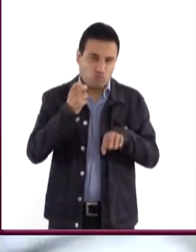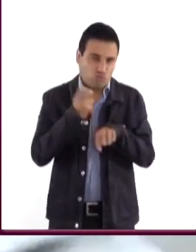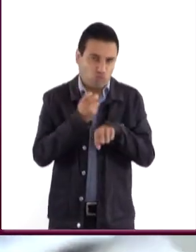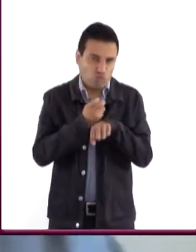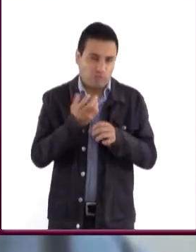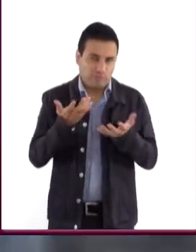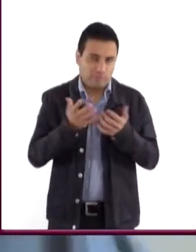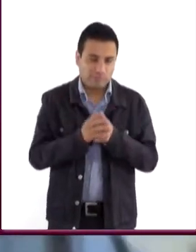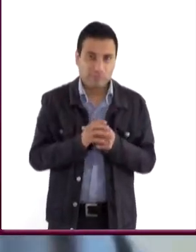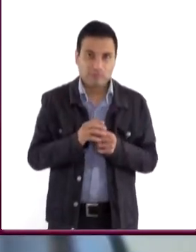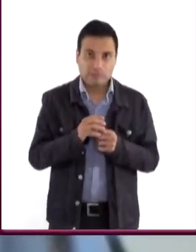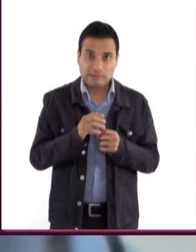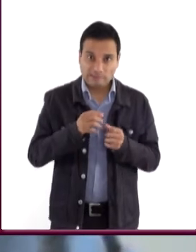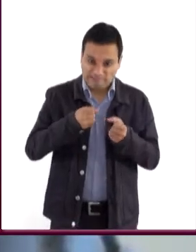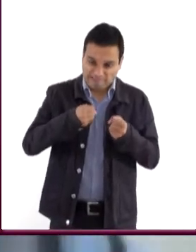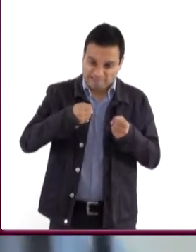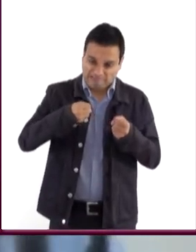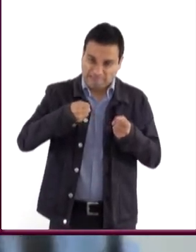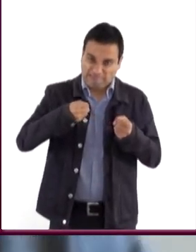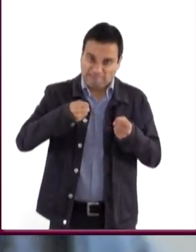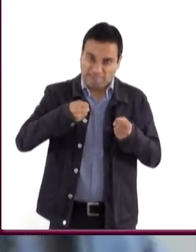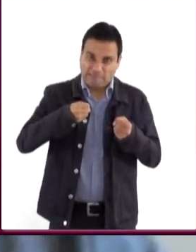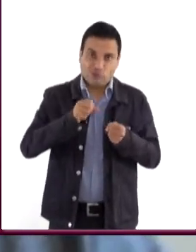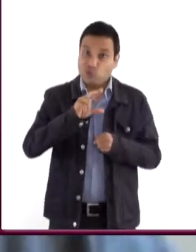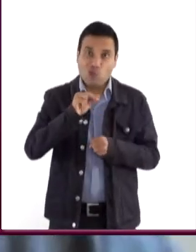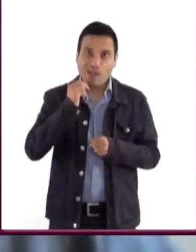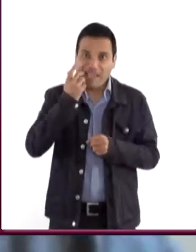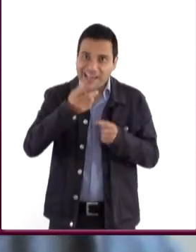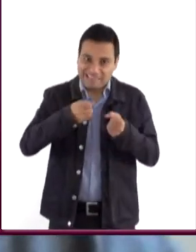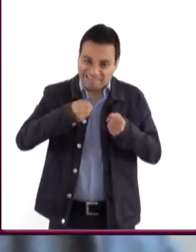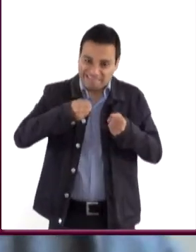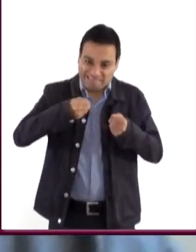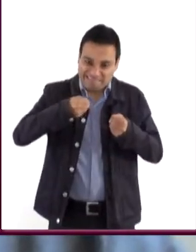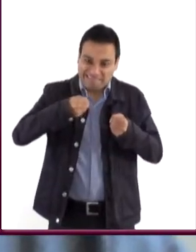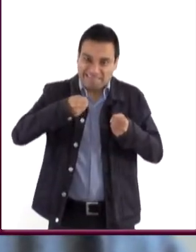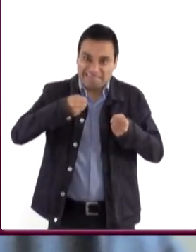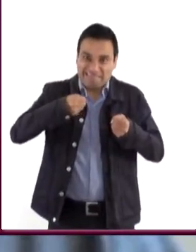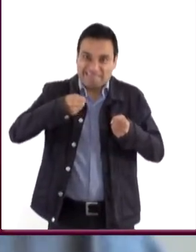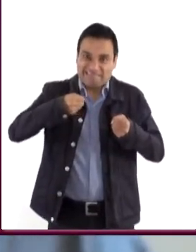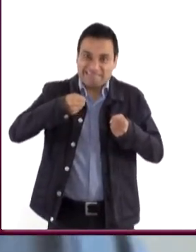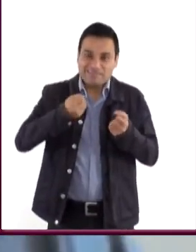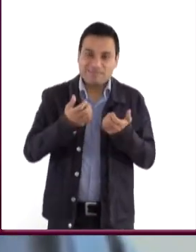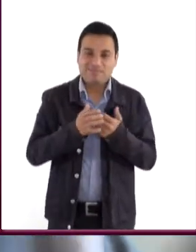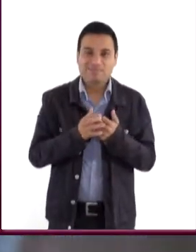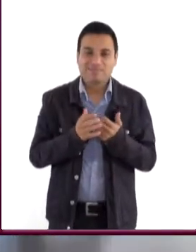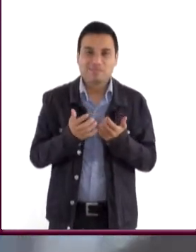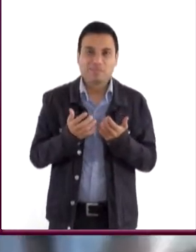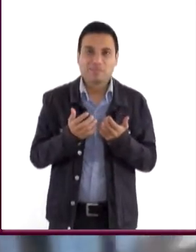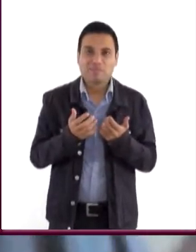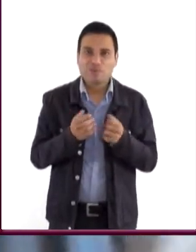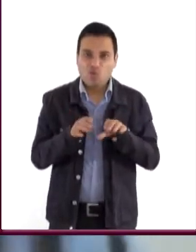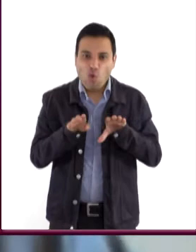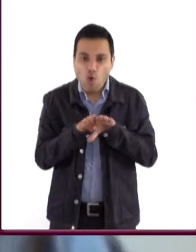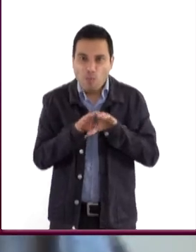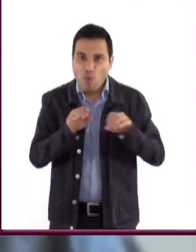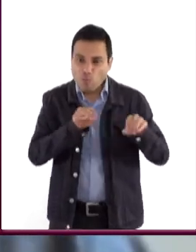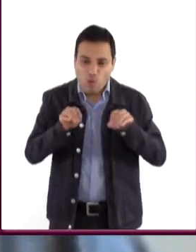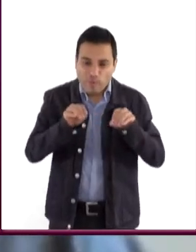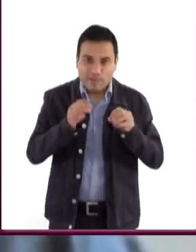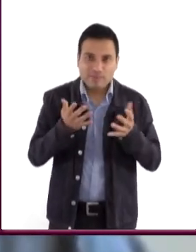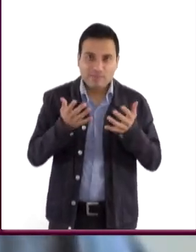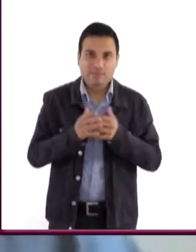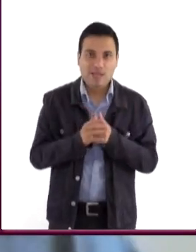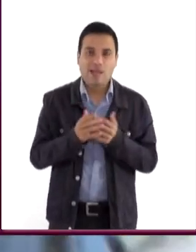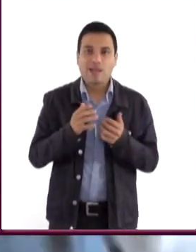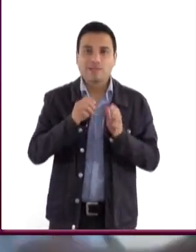entonces ofrece resistencia a ser estirado, ¿no? Y aquí lo que gobierna cómo se mueve el resorte es lo que se llama la ley